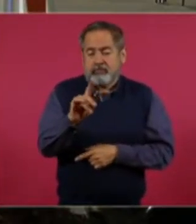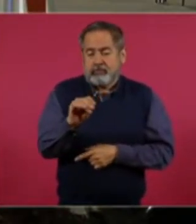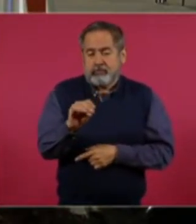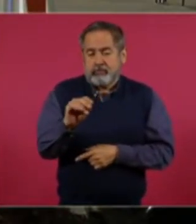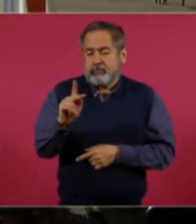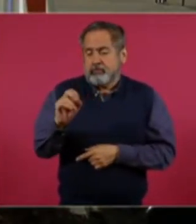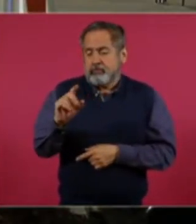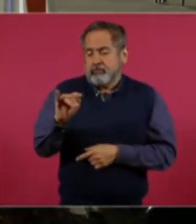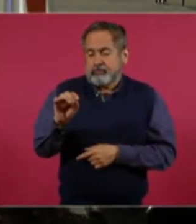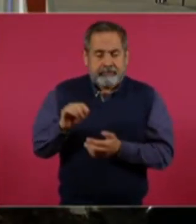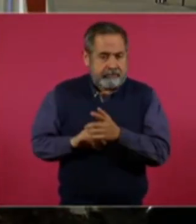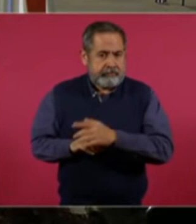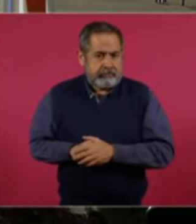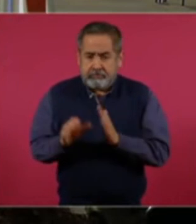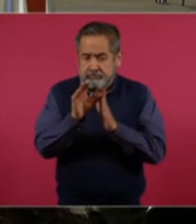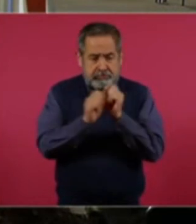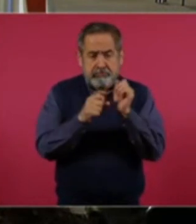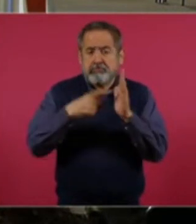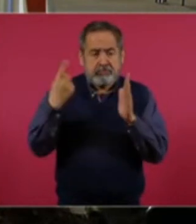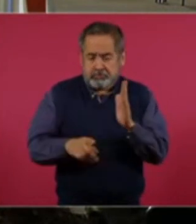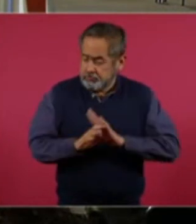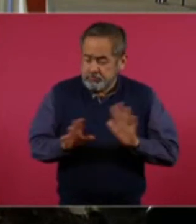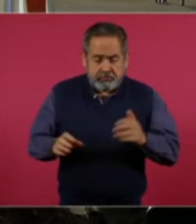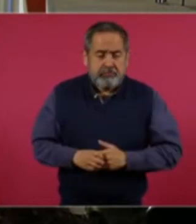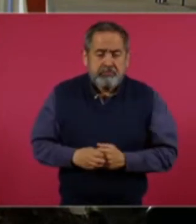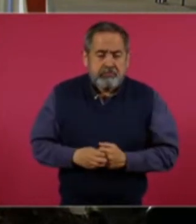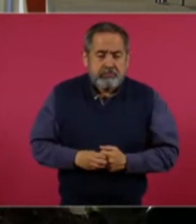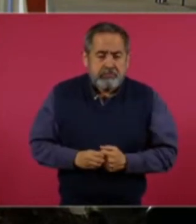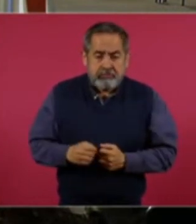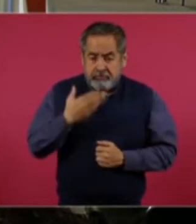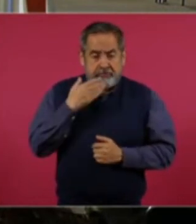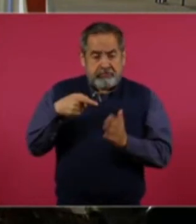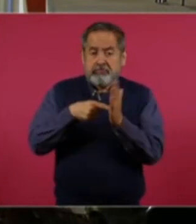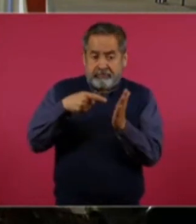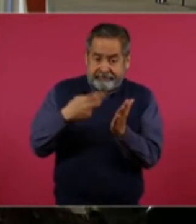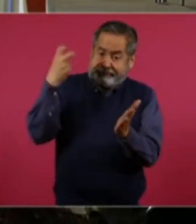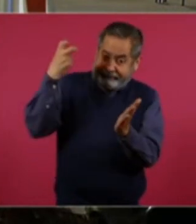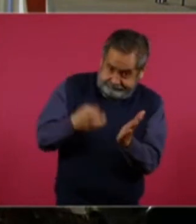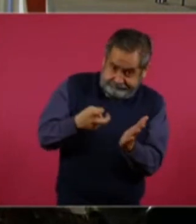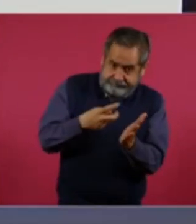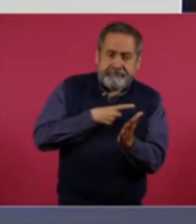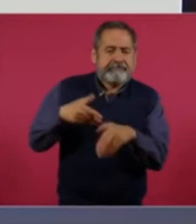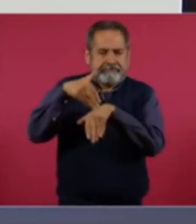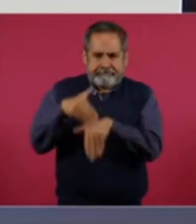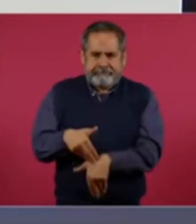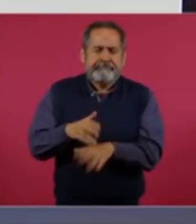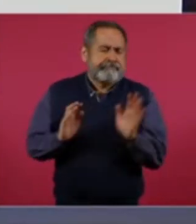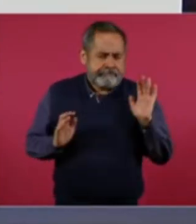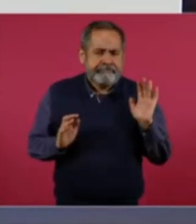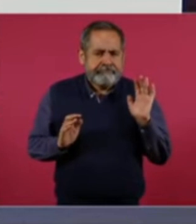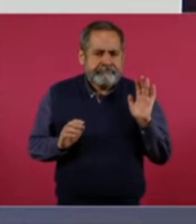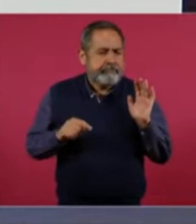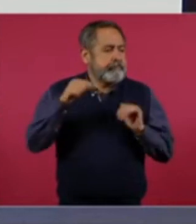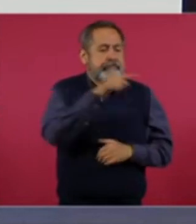Esto establece nuestra Constitución y esto es lo que debe aplicarse. No puede hoy